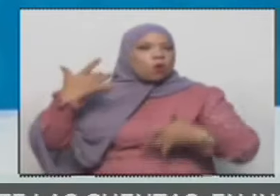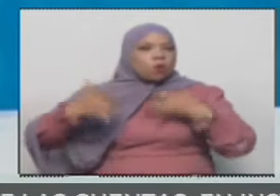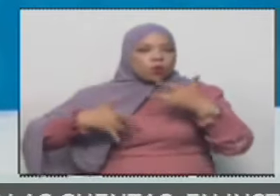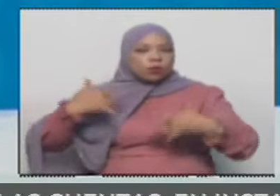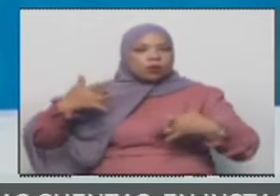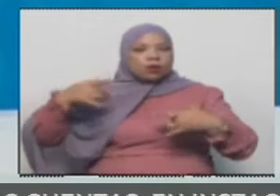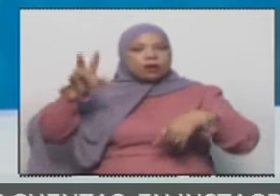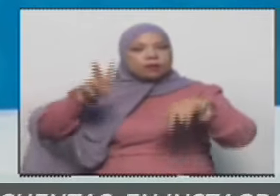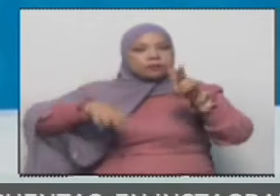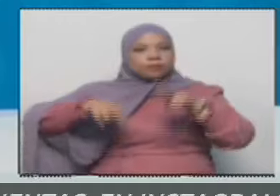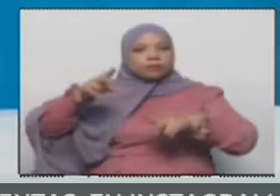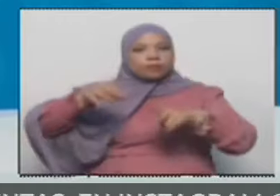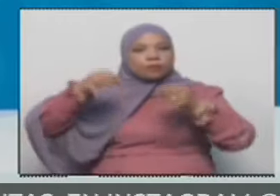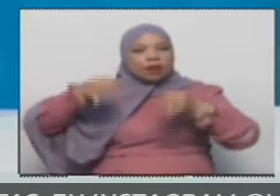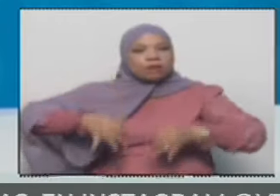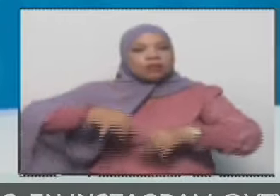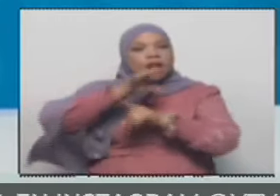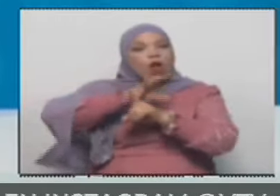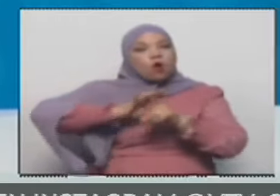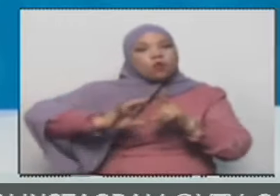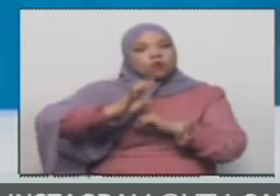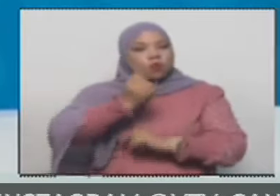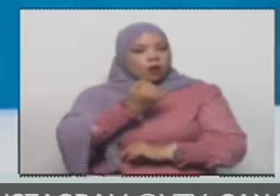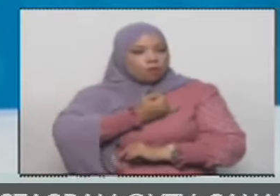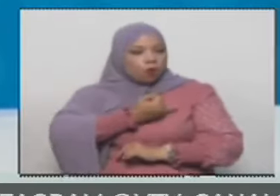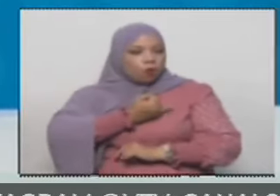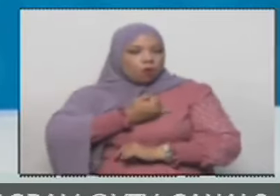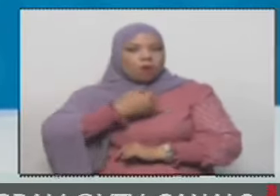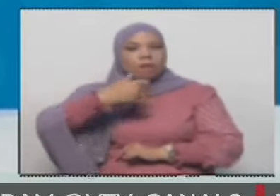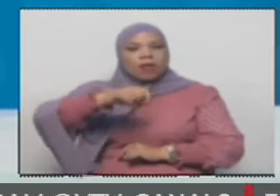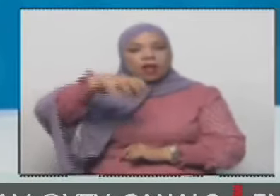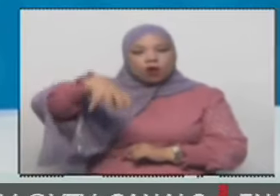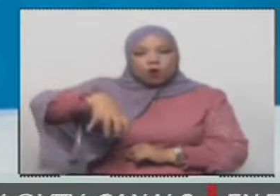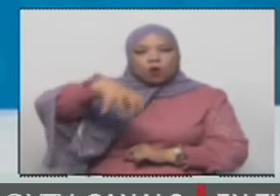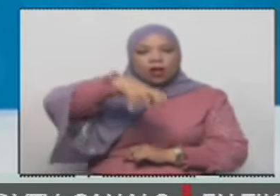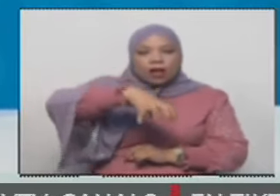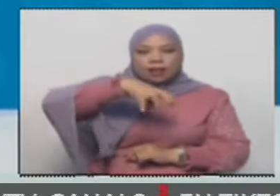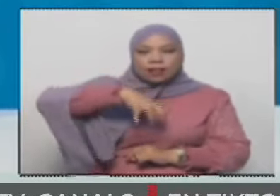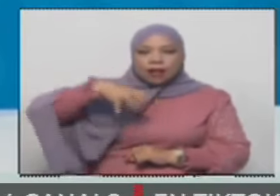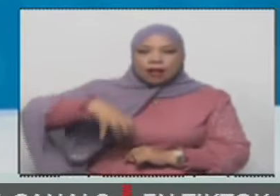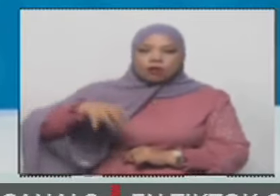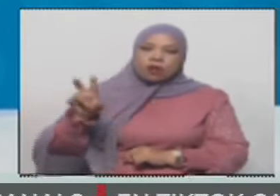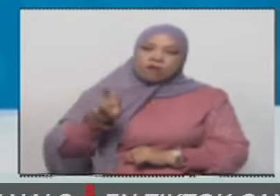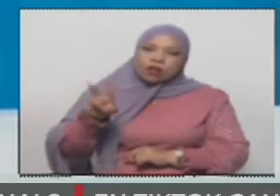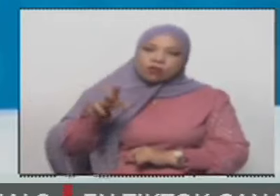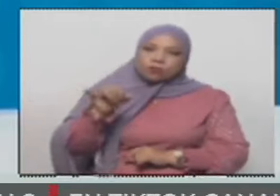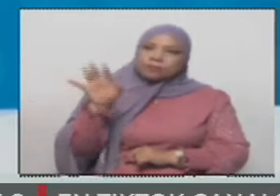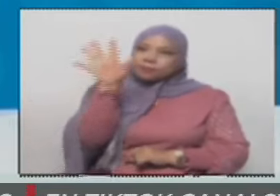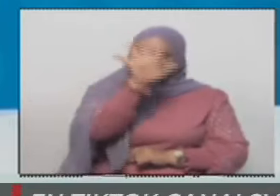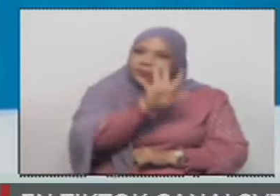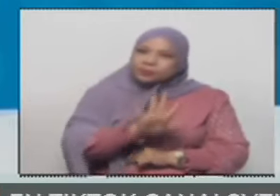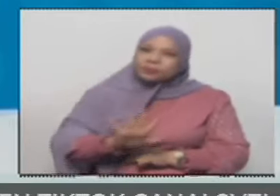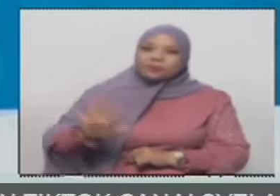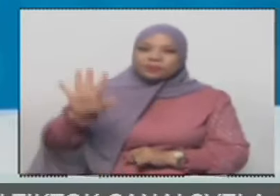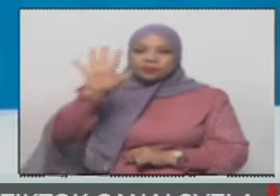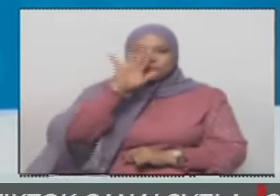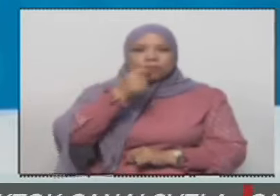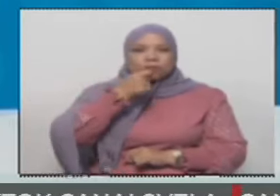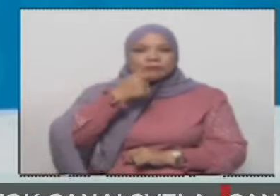expresa la fuerza cultural que tienen las regiones, los estados. Es una fuerza que estaba